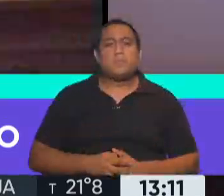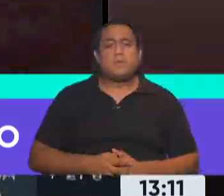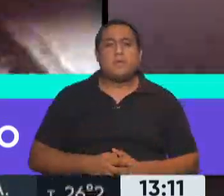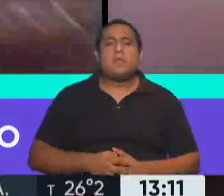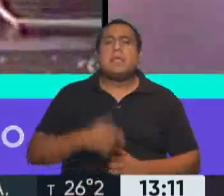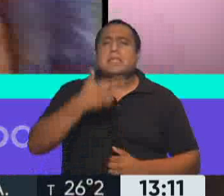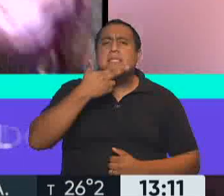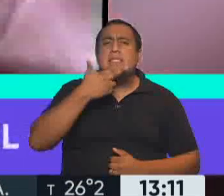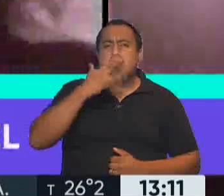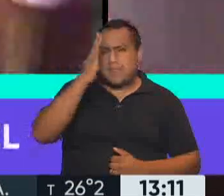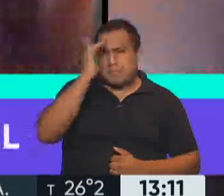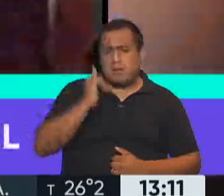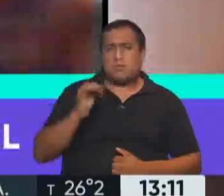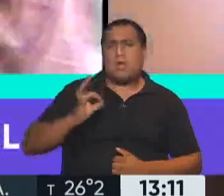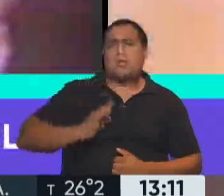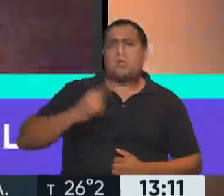17 de